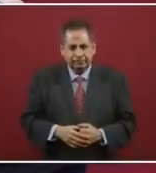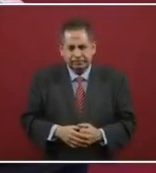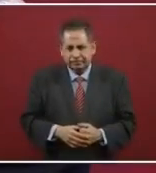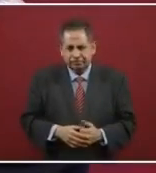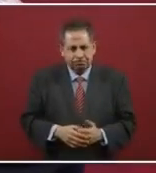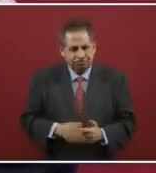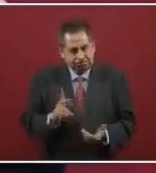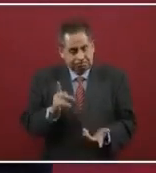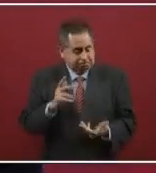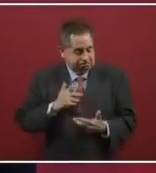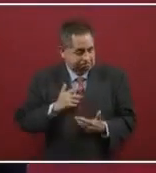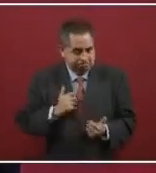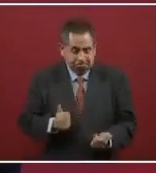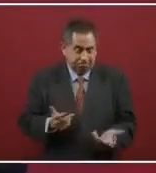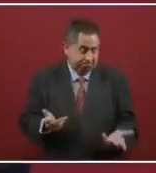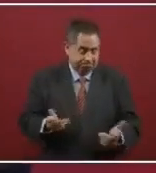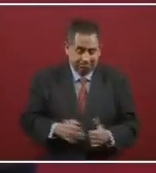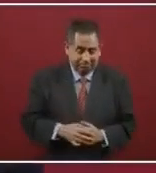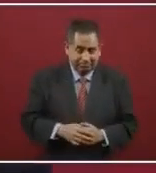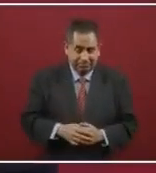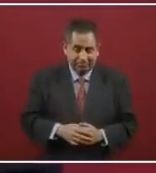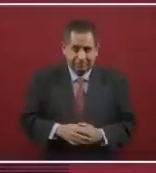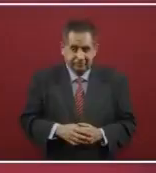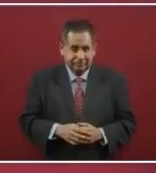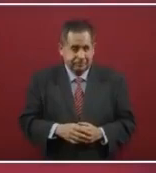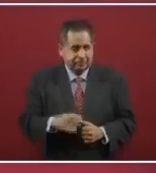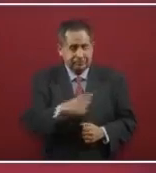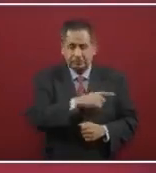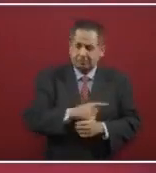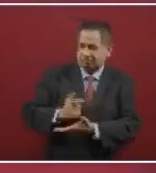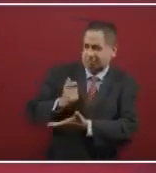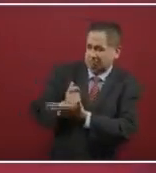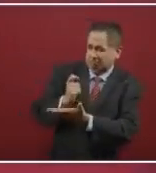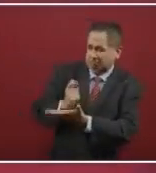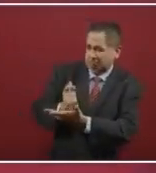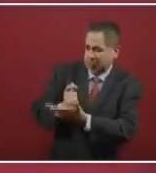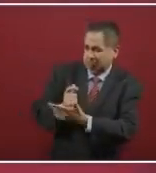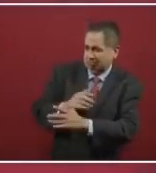Yo entiendo que haya amenazas, ¿no?